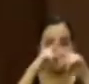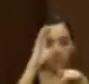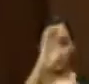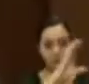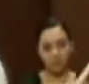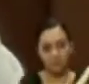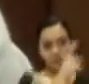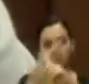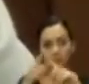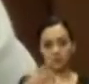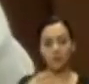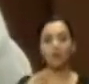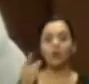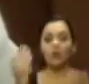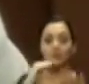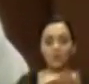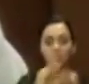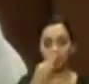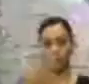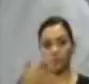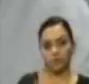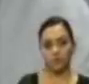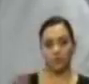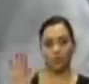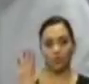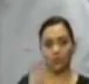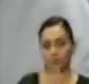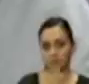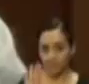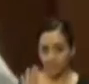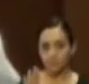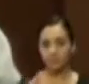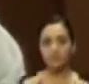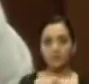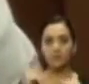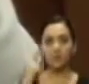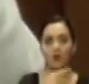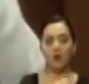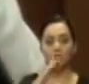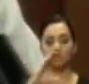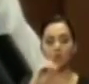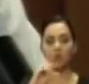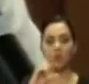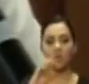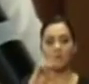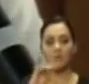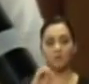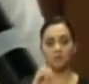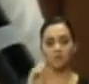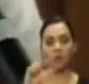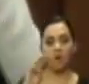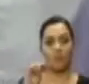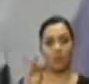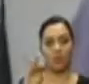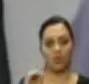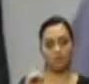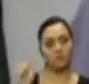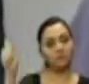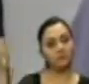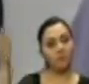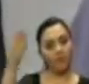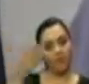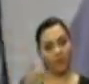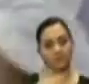que vieron una promesa más cumplida de su gobierno el día de hoy en Colimes y en Olmedo. Bienvenido al programa, señor presidente. Gracias, Rodrigo.